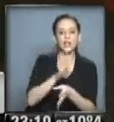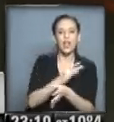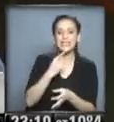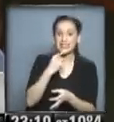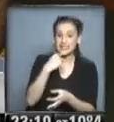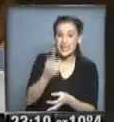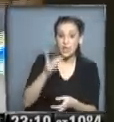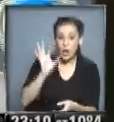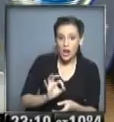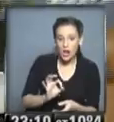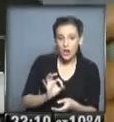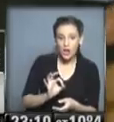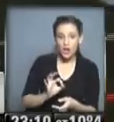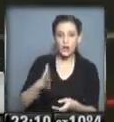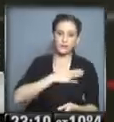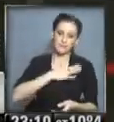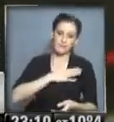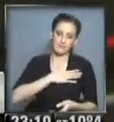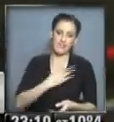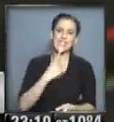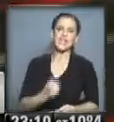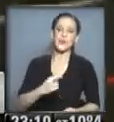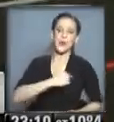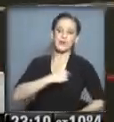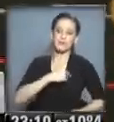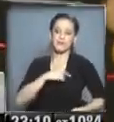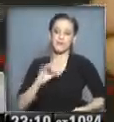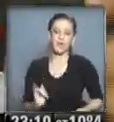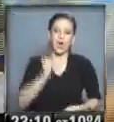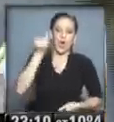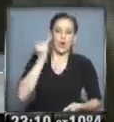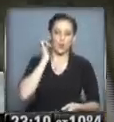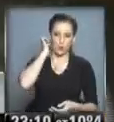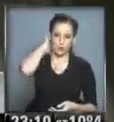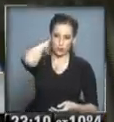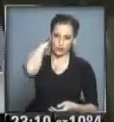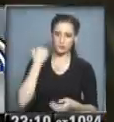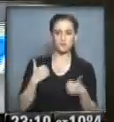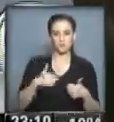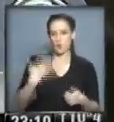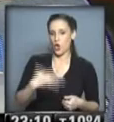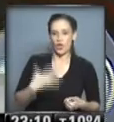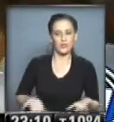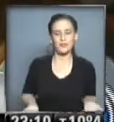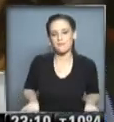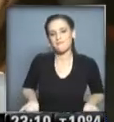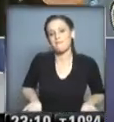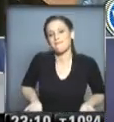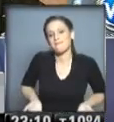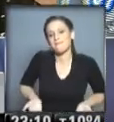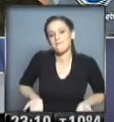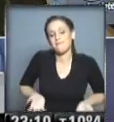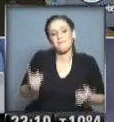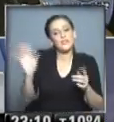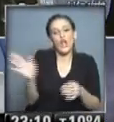obliga mira más orgulloso que nunca y bueno yo que te busque te puede que te puedo decir lo que